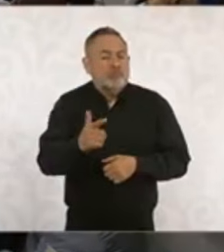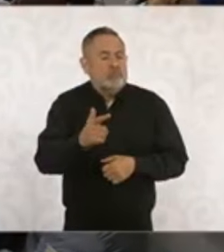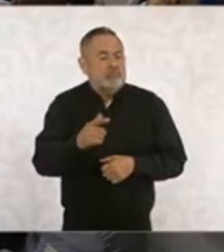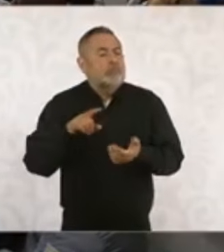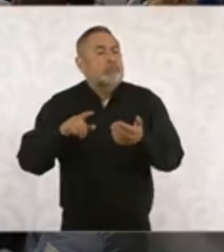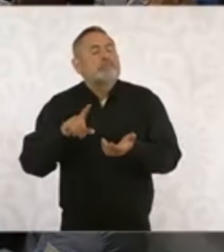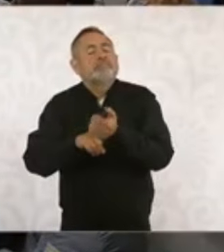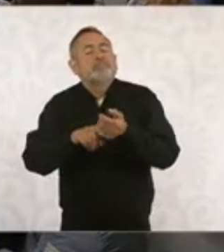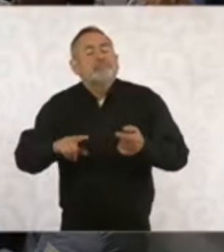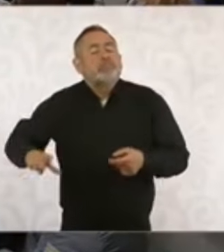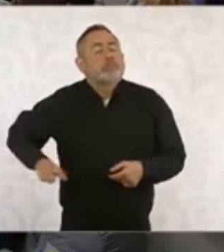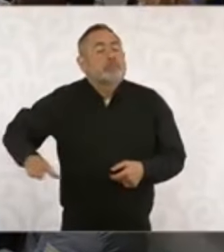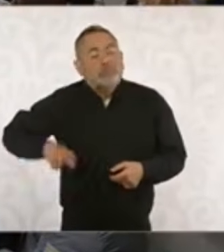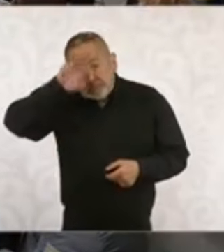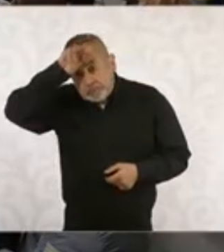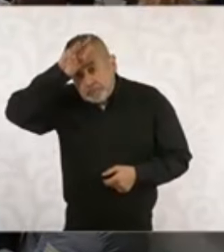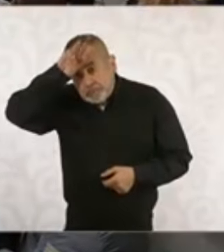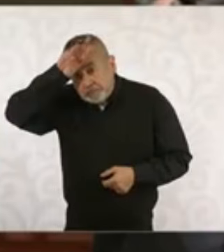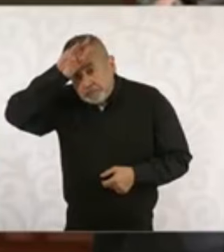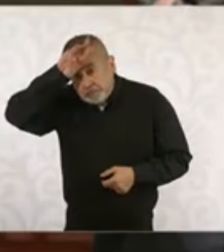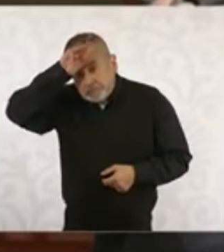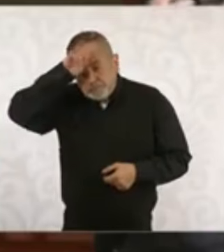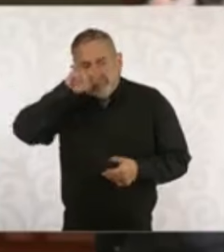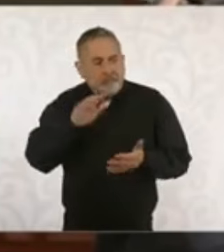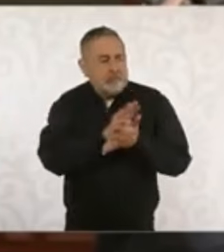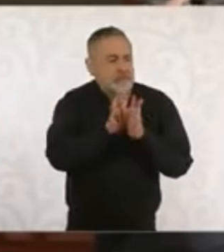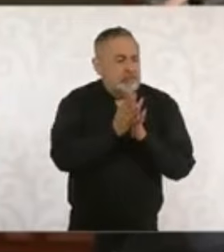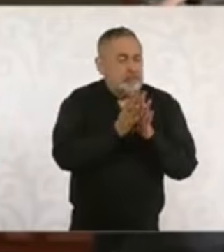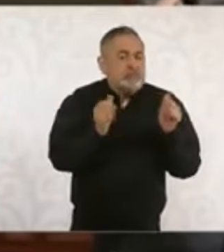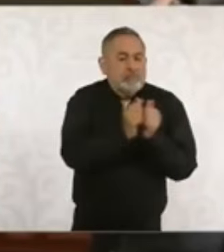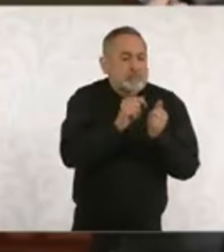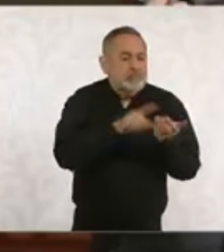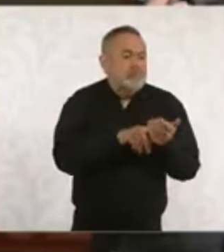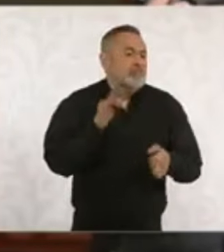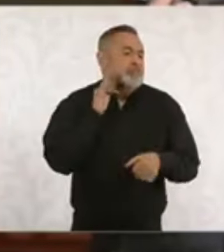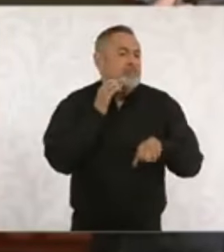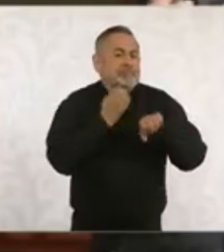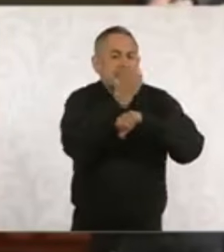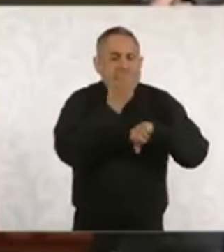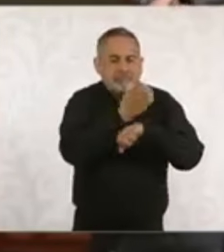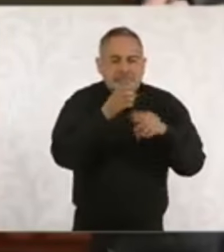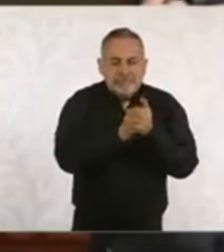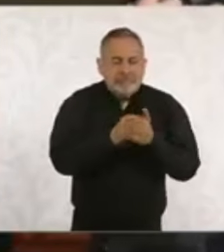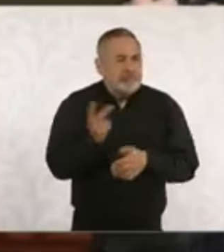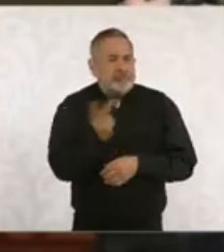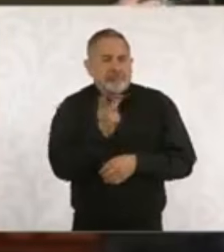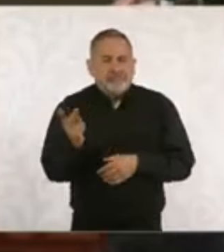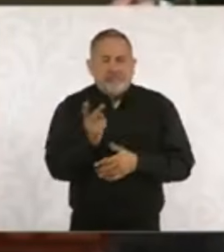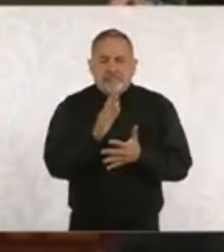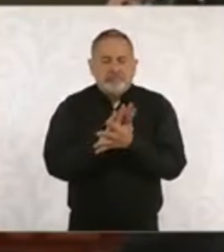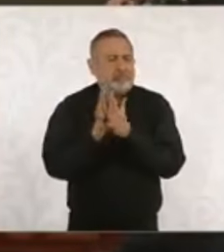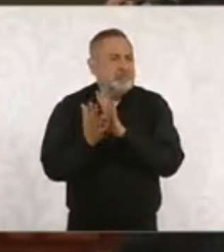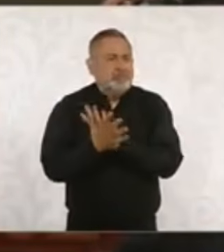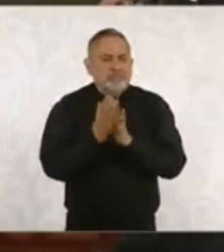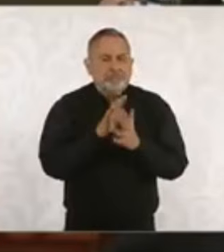en la alcaldía de Monterrey, hay una coacción con la Fiscalía Estatal. ¿Habría la posibilidad de que esta iniciativa o de reforma